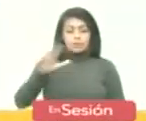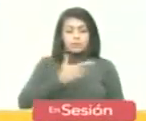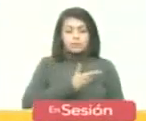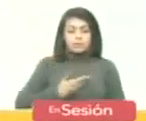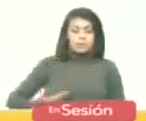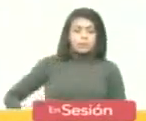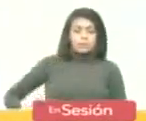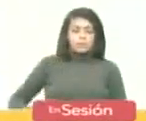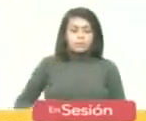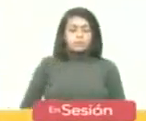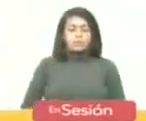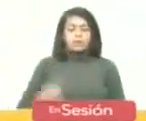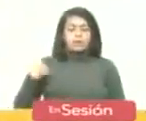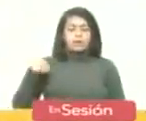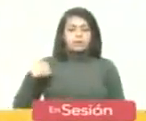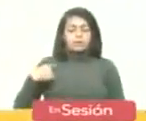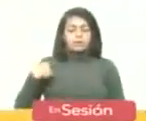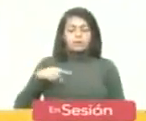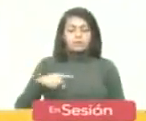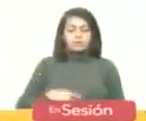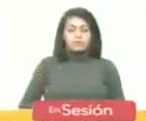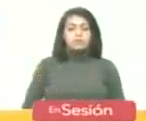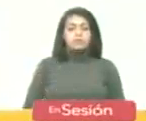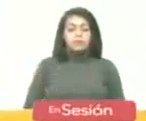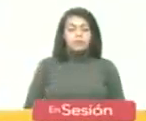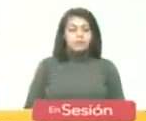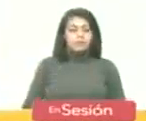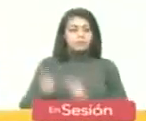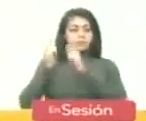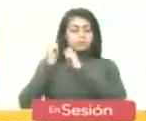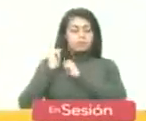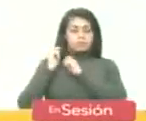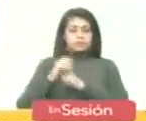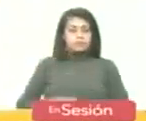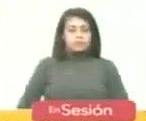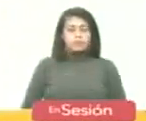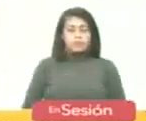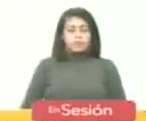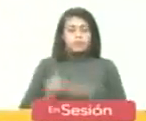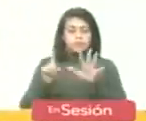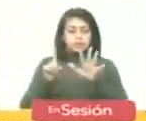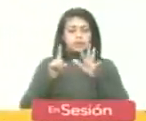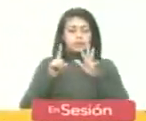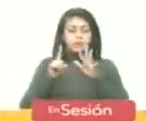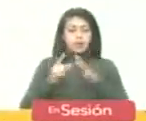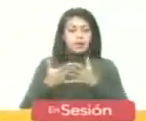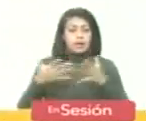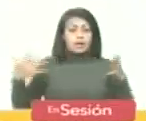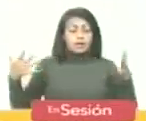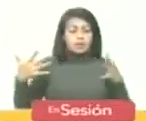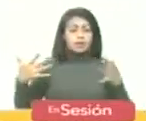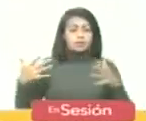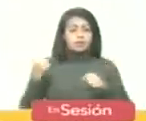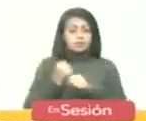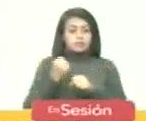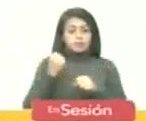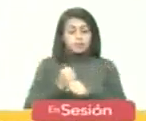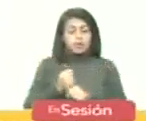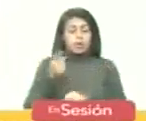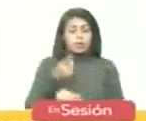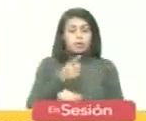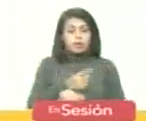presidente tiene bajo su investidura 6 grandes ocupaciones y